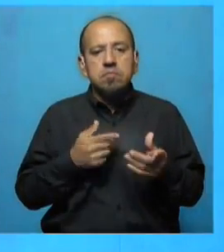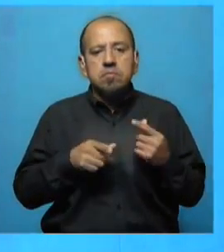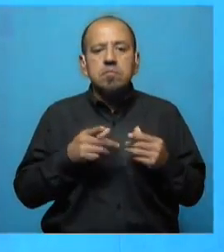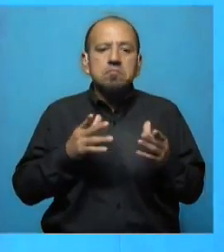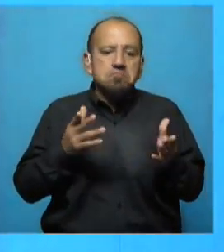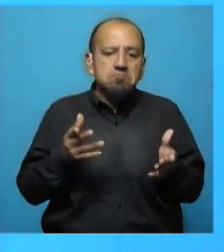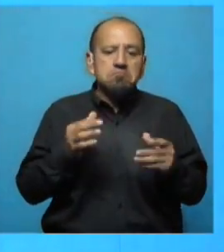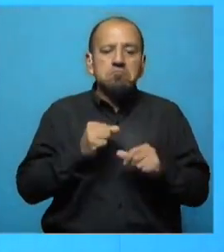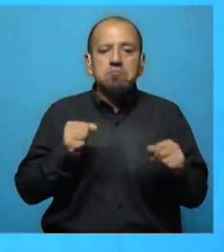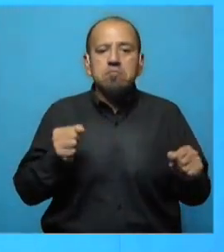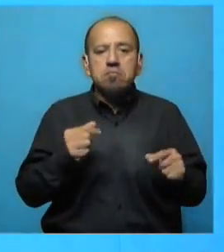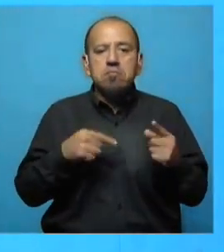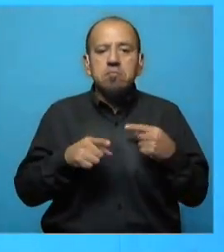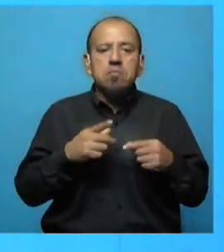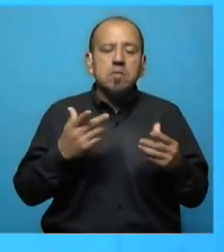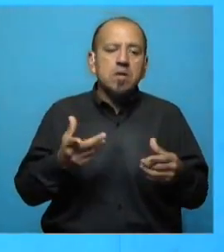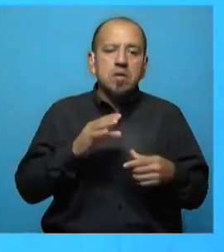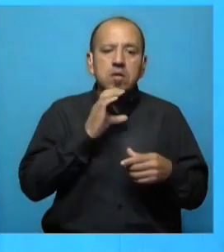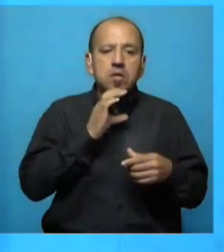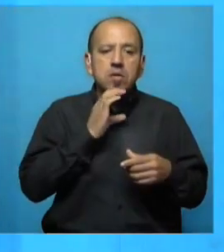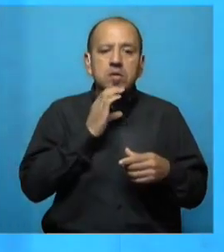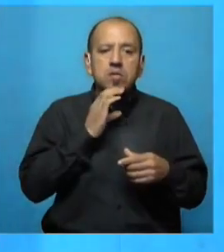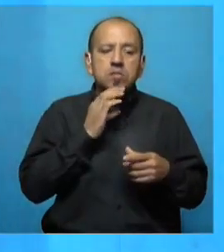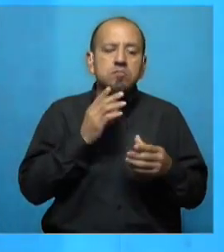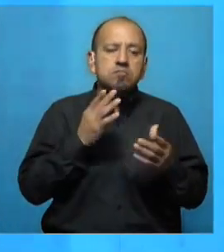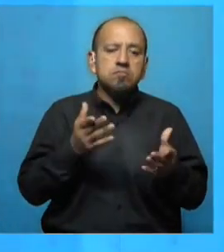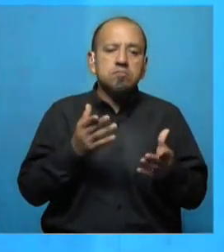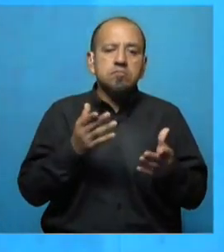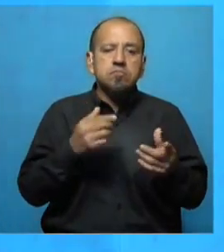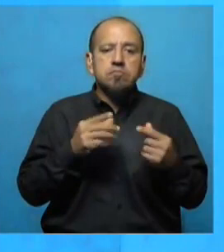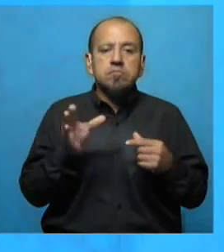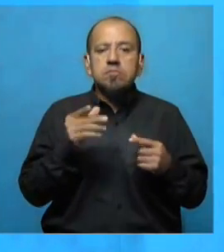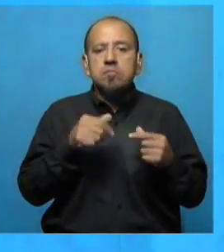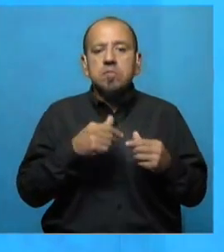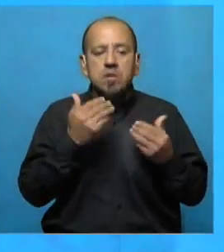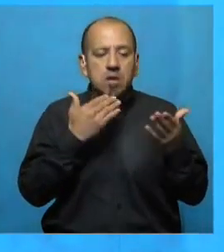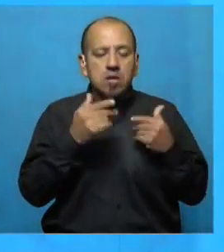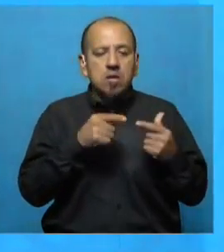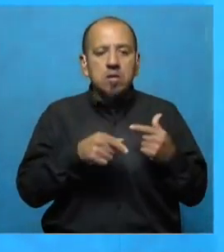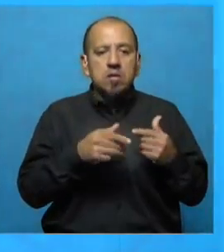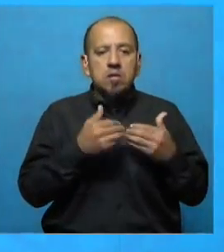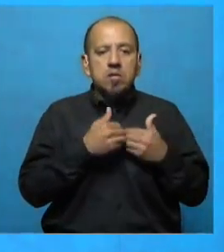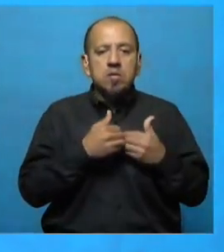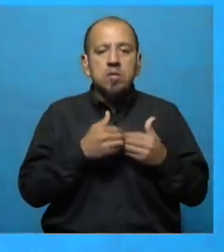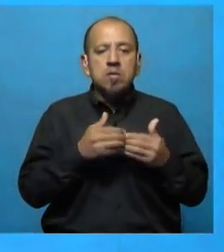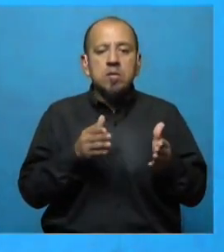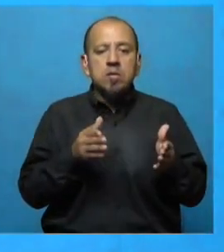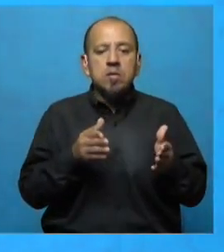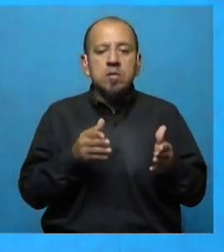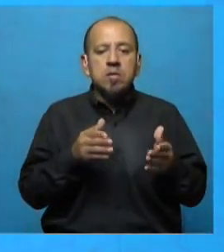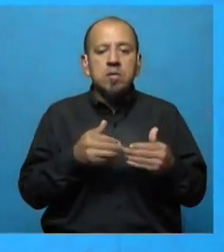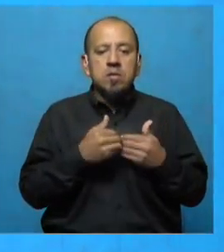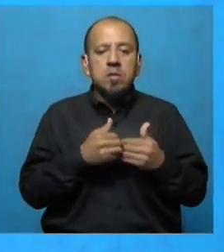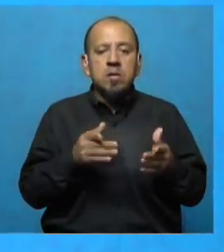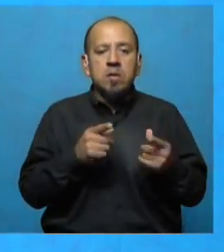que nos podemos reír de todo pero tiene que ser gracioso O sea yo con Los Comediantes tengo una conversación en el en el arranque de cuando íbamos a arrancar